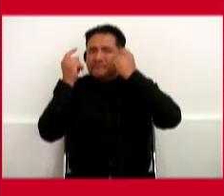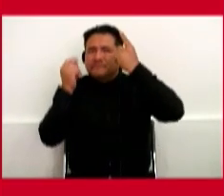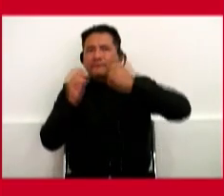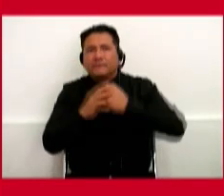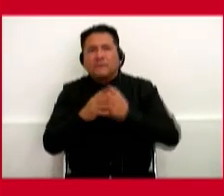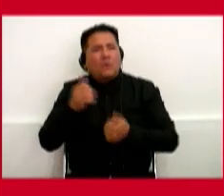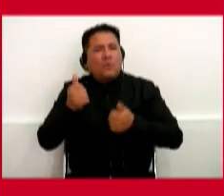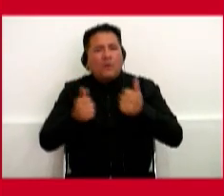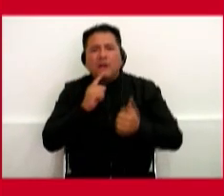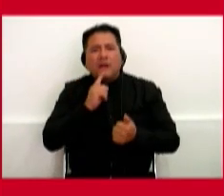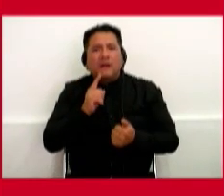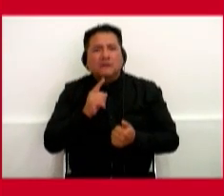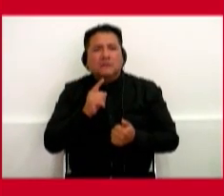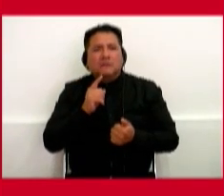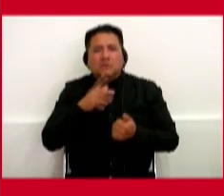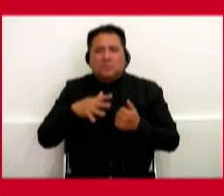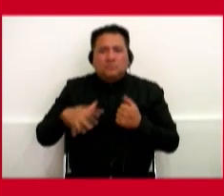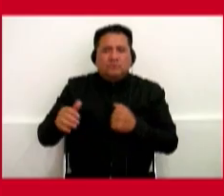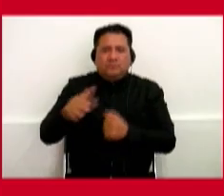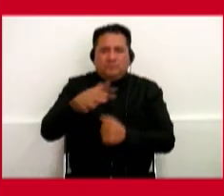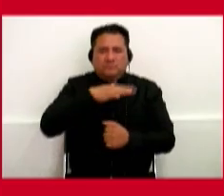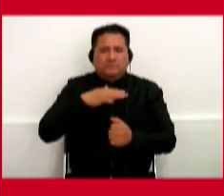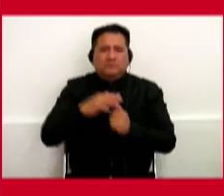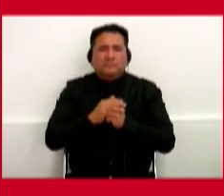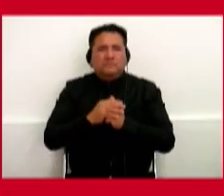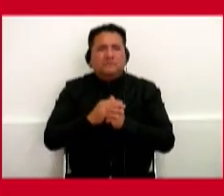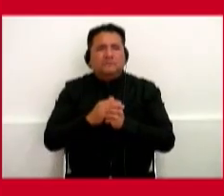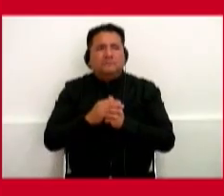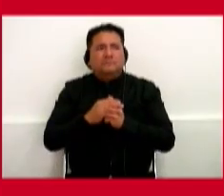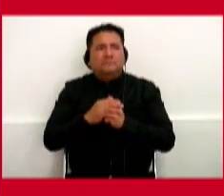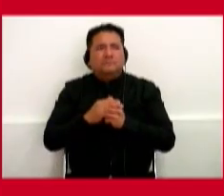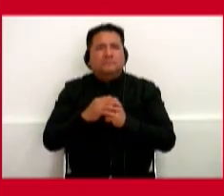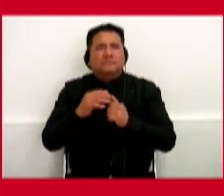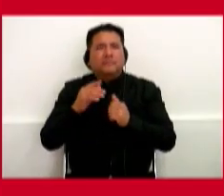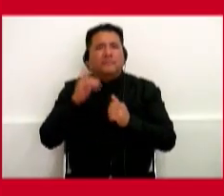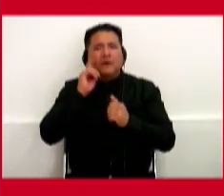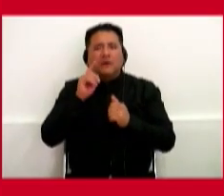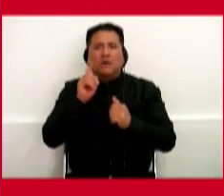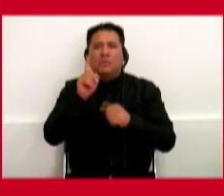envolvente económica óptima en base a un cierto cutoff, a un cierto ritmo de producción.